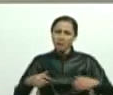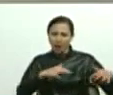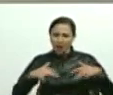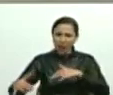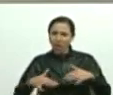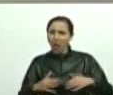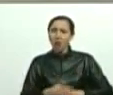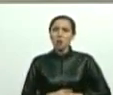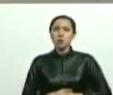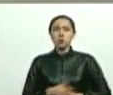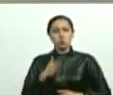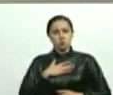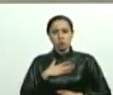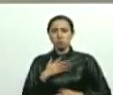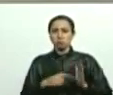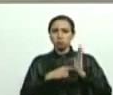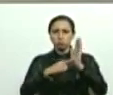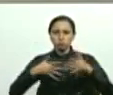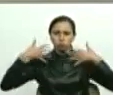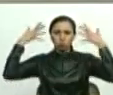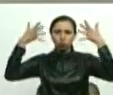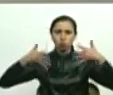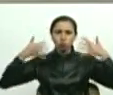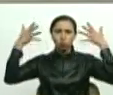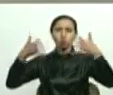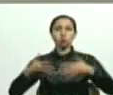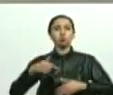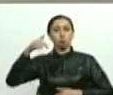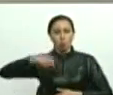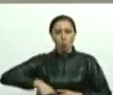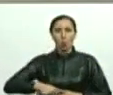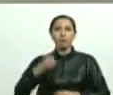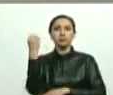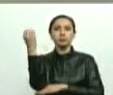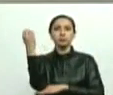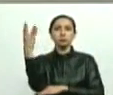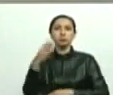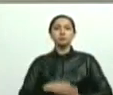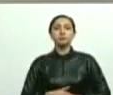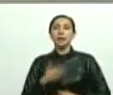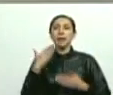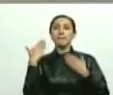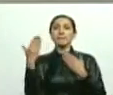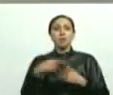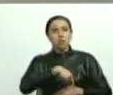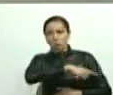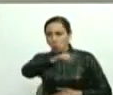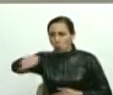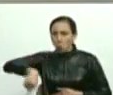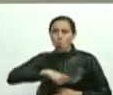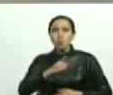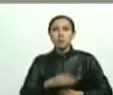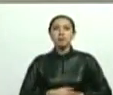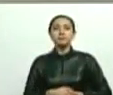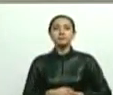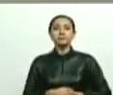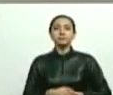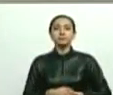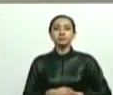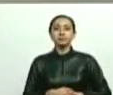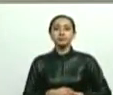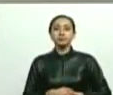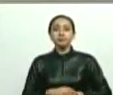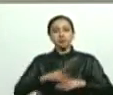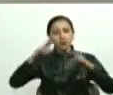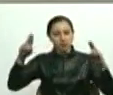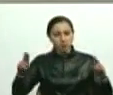aquí para eso. Hoy vine solamente para eso, para pedirles a ustedes el